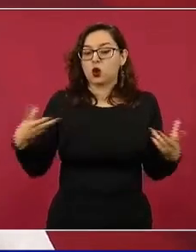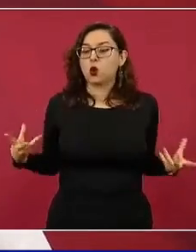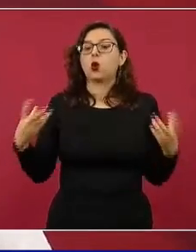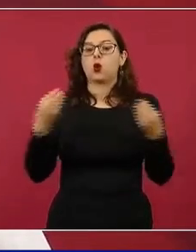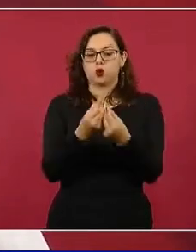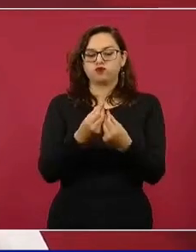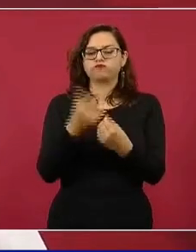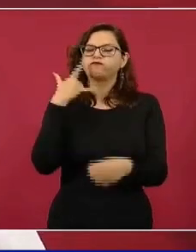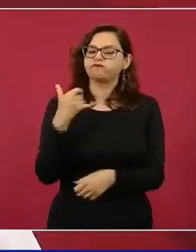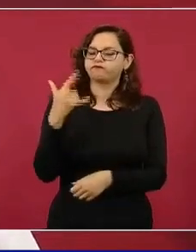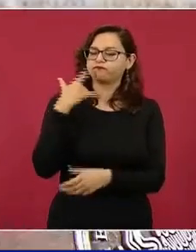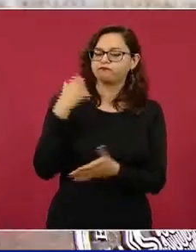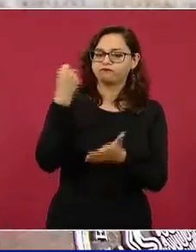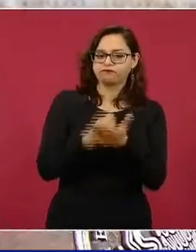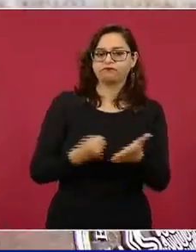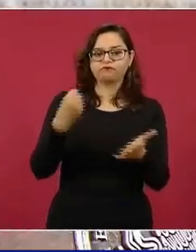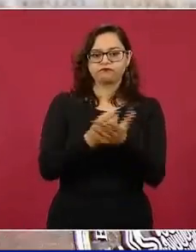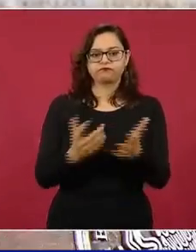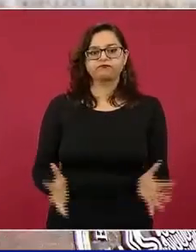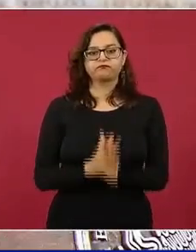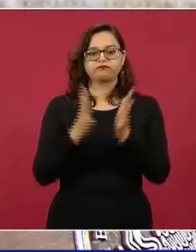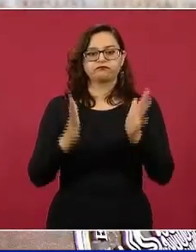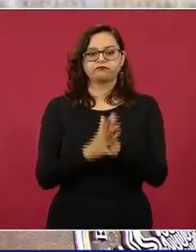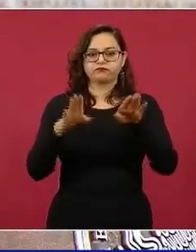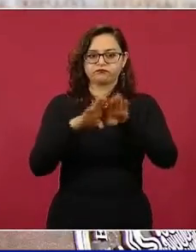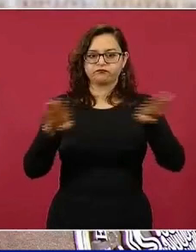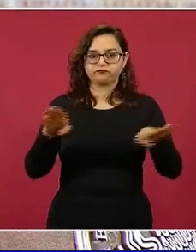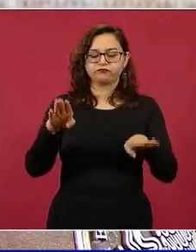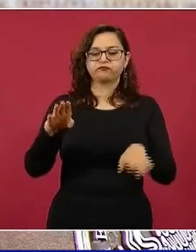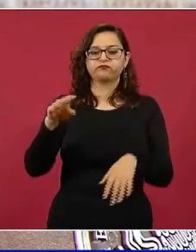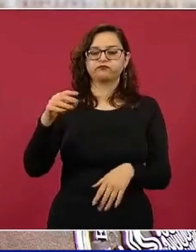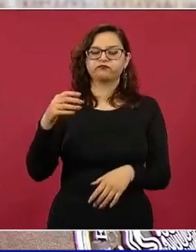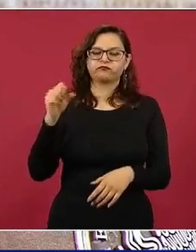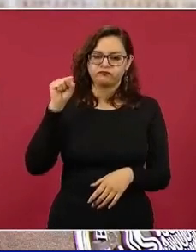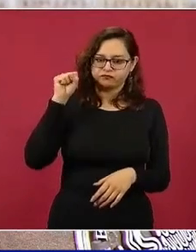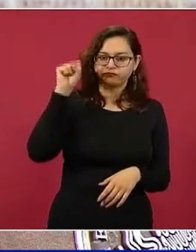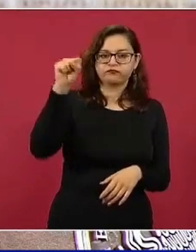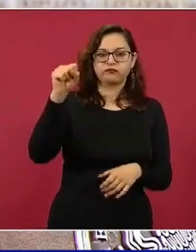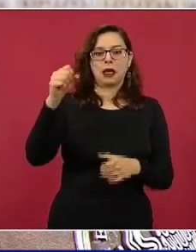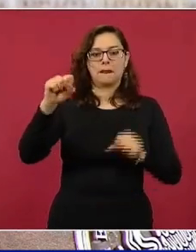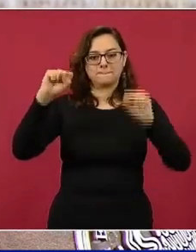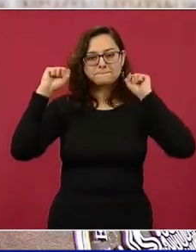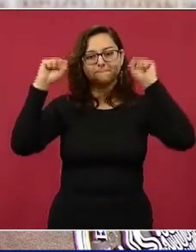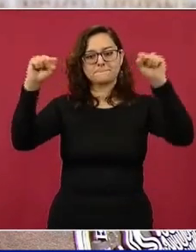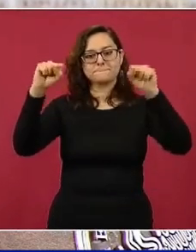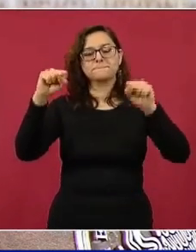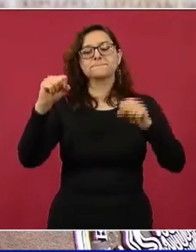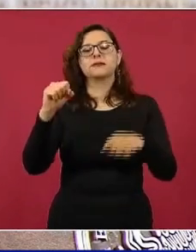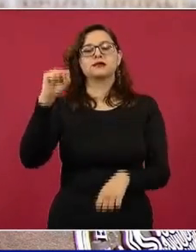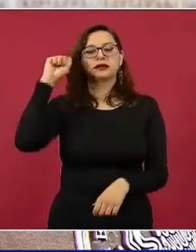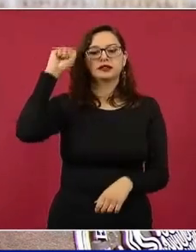democracia sindical, ni un paso atrás. ¡Que viva el sindicato petrolero! ¡Que viva